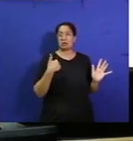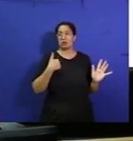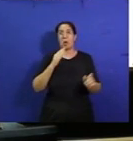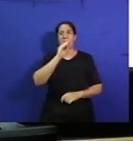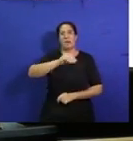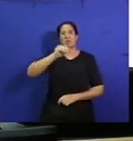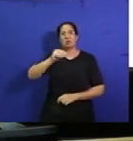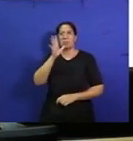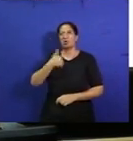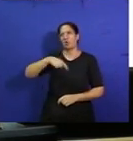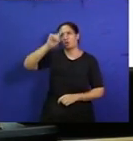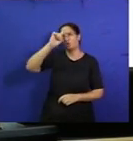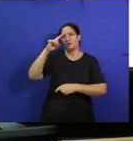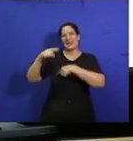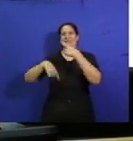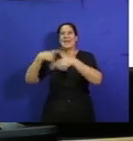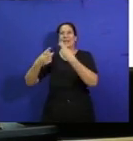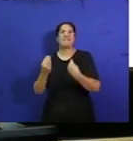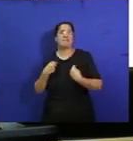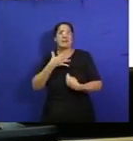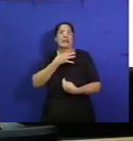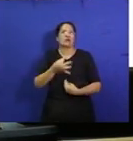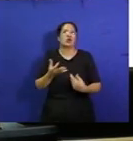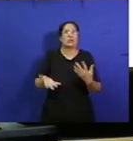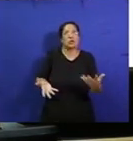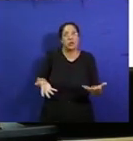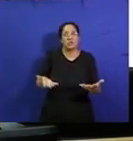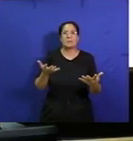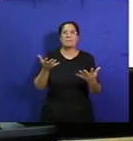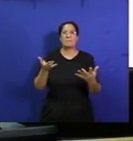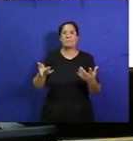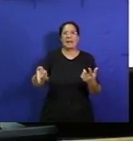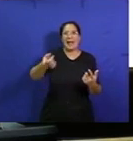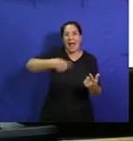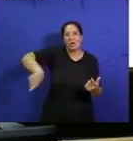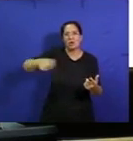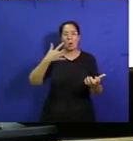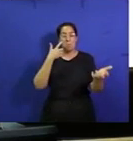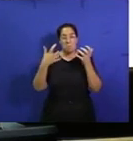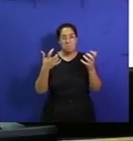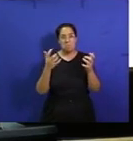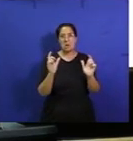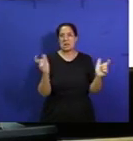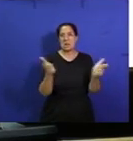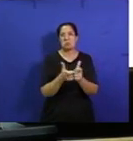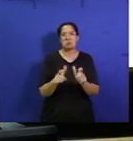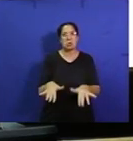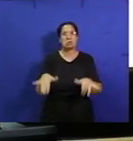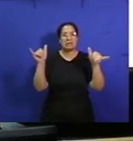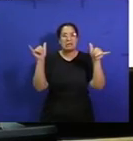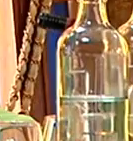una conciencia de lo que se vive diariamente en La Graciosa, pues me sorprendía que nadie, absolutamente nadie, se ha reunido